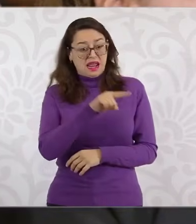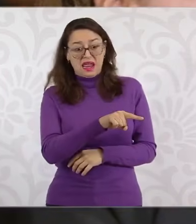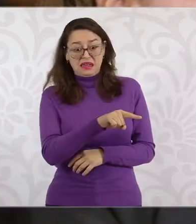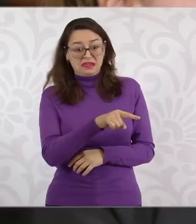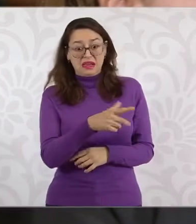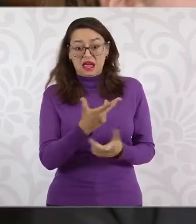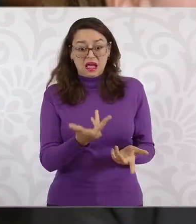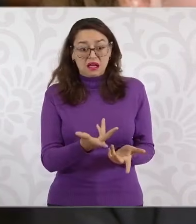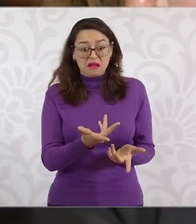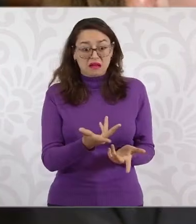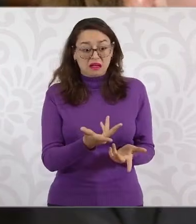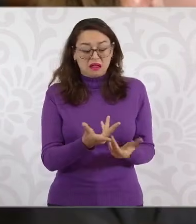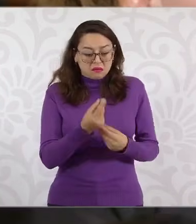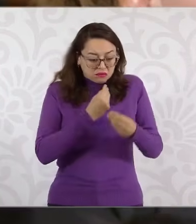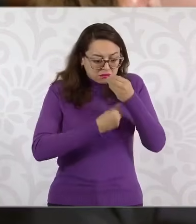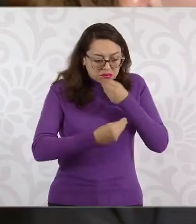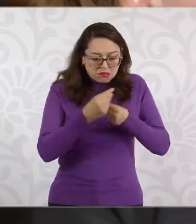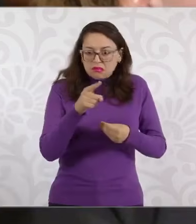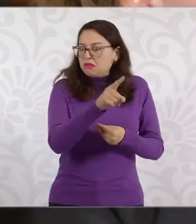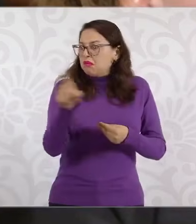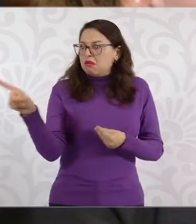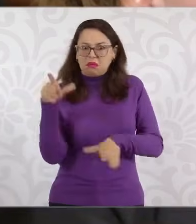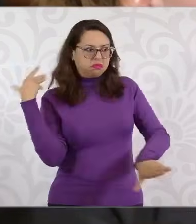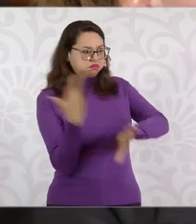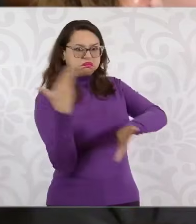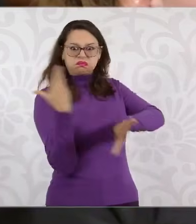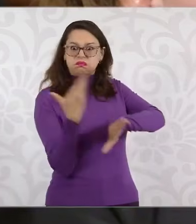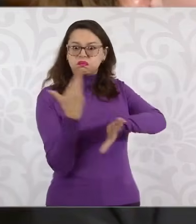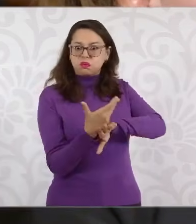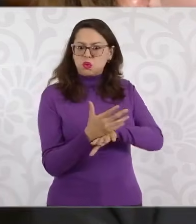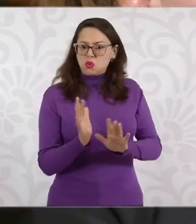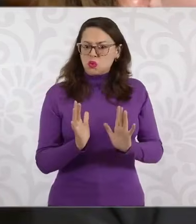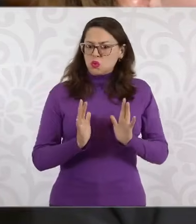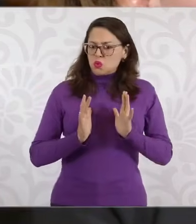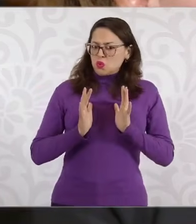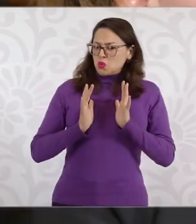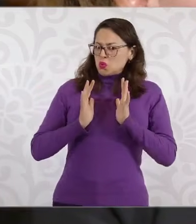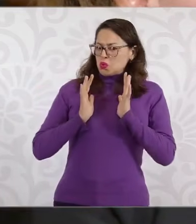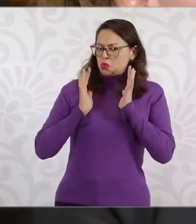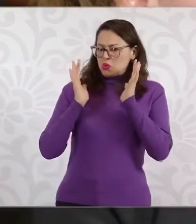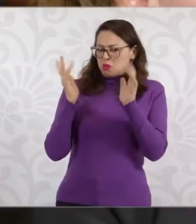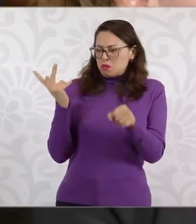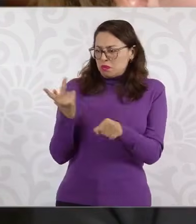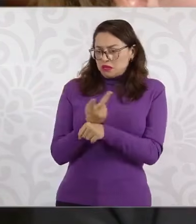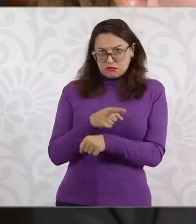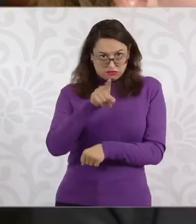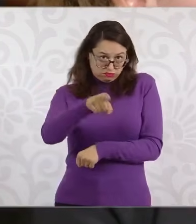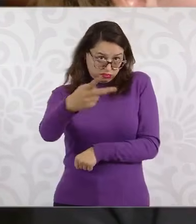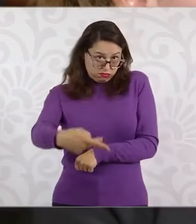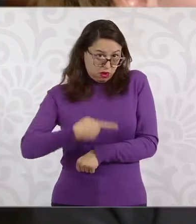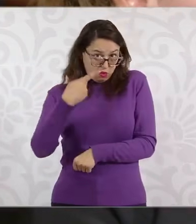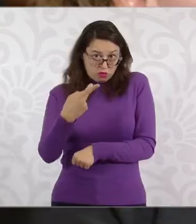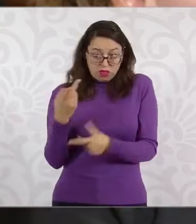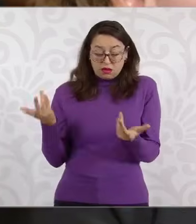comer, por ejemplo, le están diciendo. Yo no veo porque esa es una apreciación, porque usted está preguntando cómo nos fue,